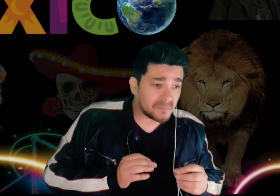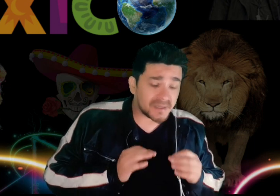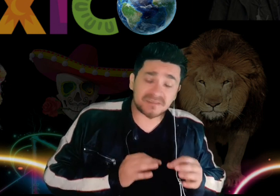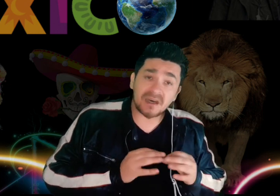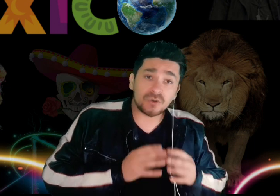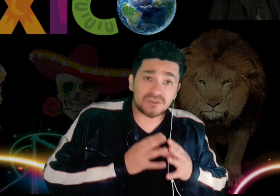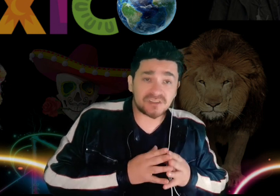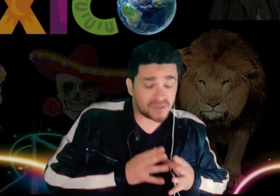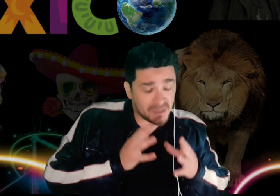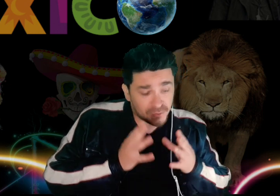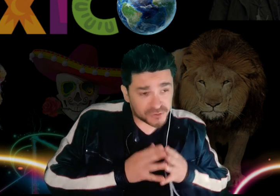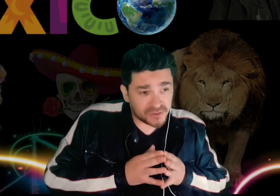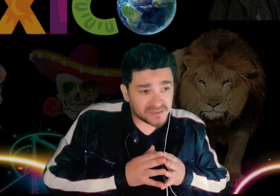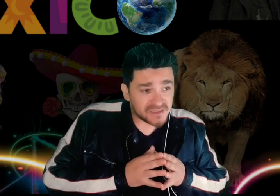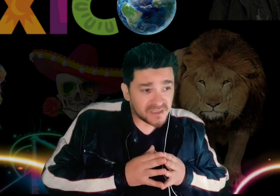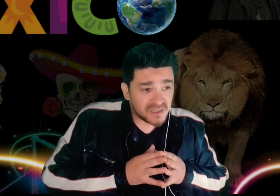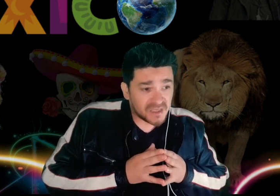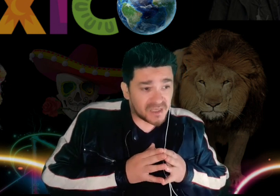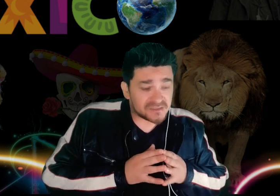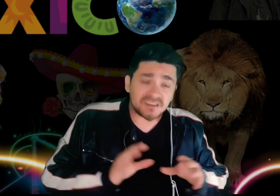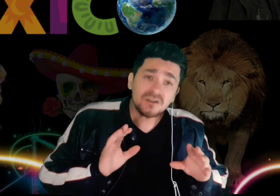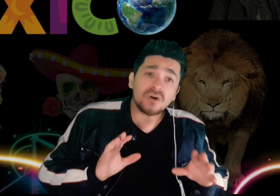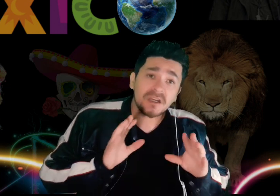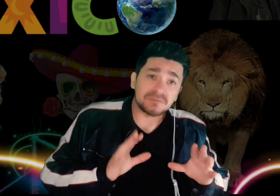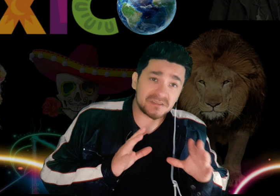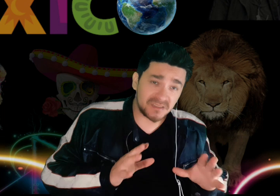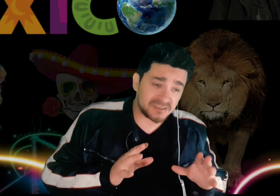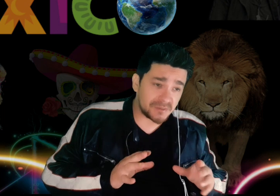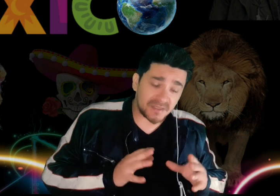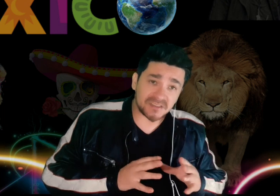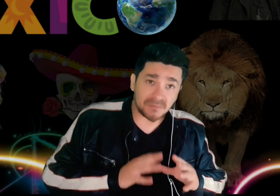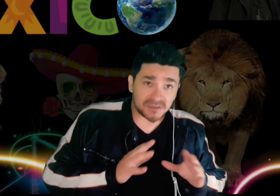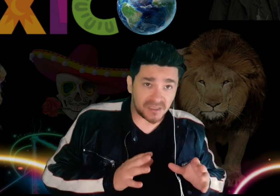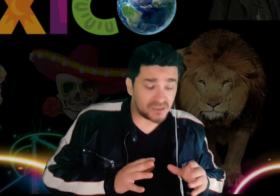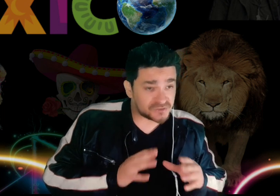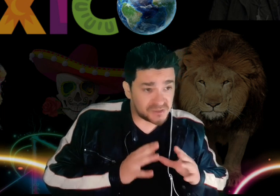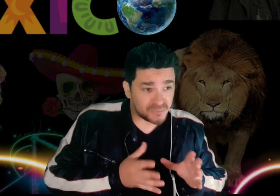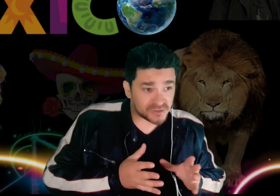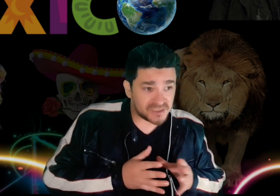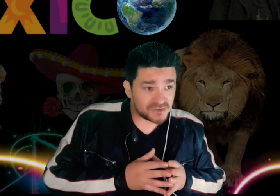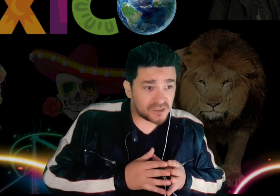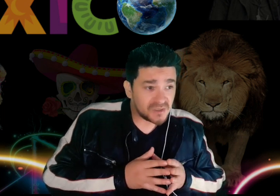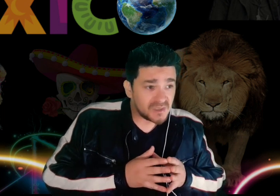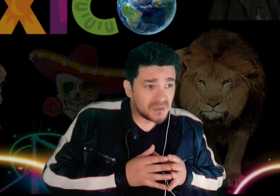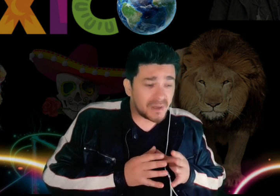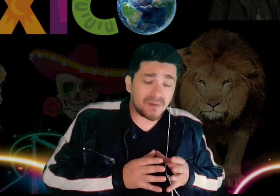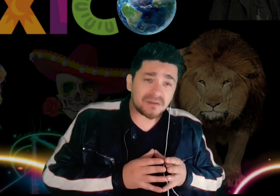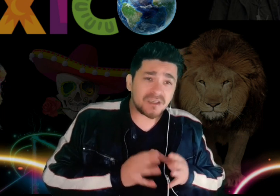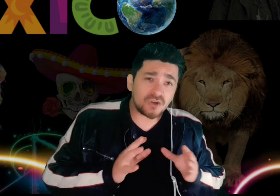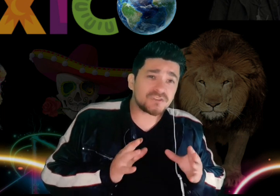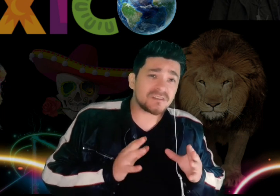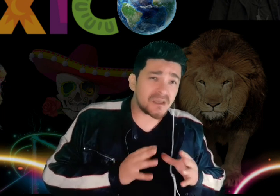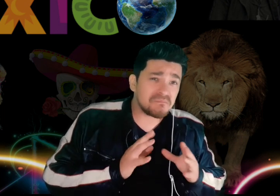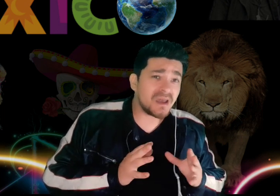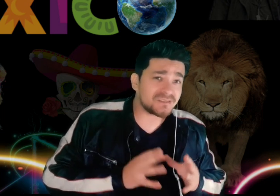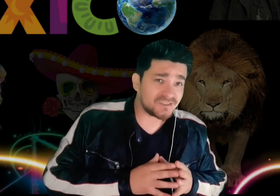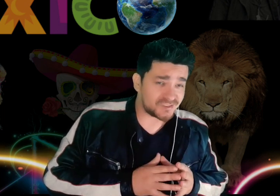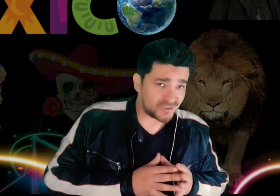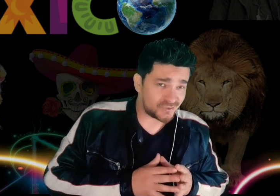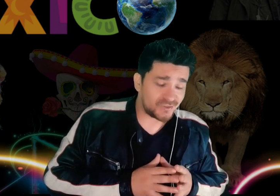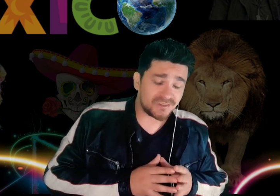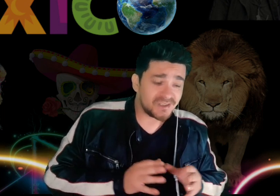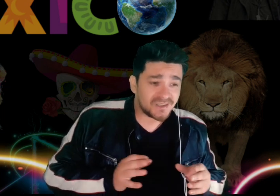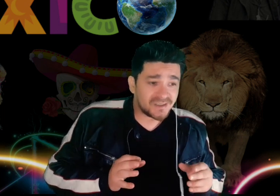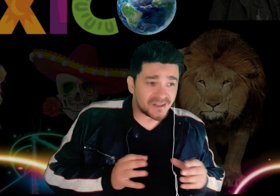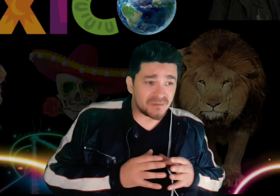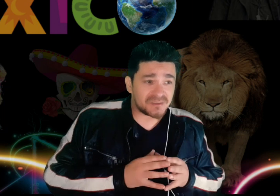firmó para que se haga justicia una vez por todas. Cinco expresidentes van a ser investigados 100% para ver qué cosas tan malas